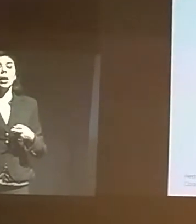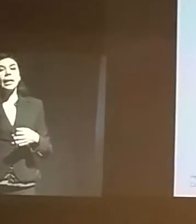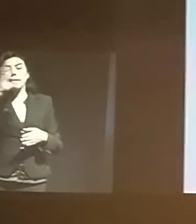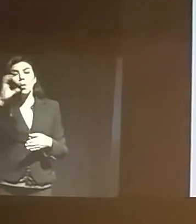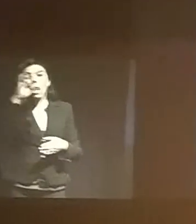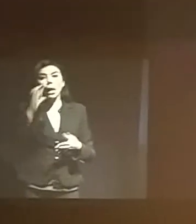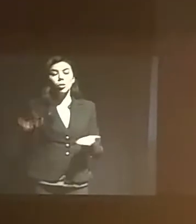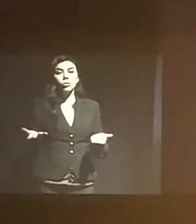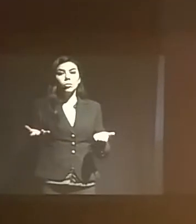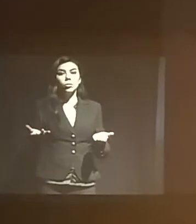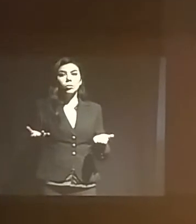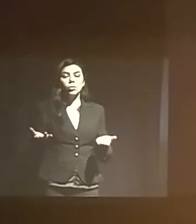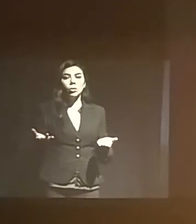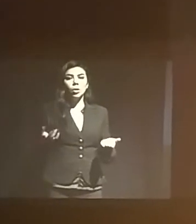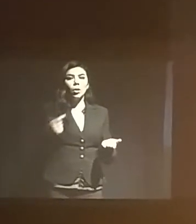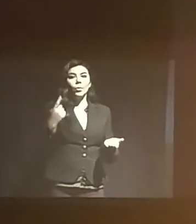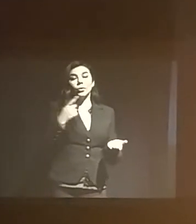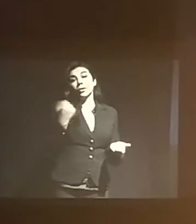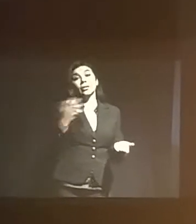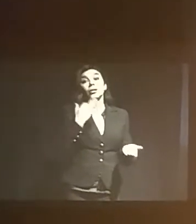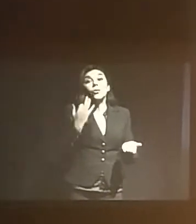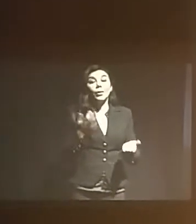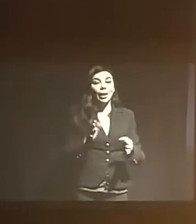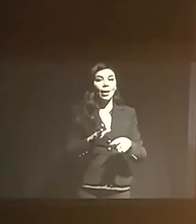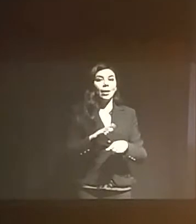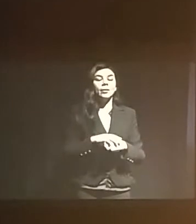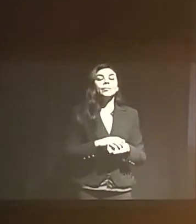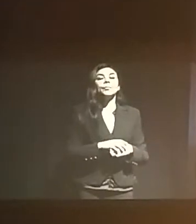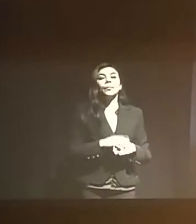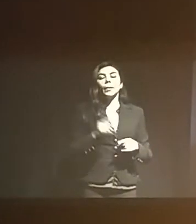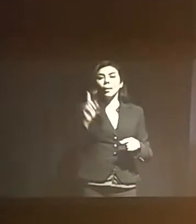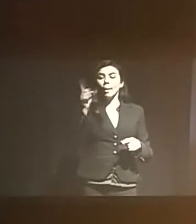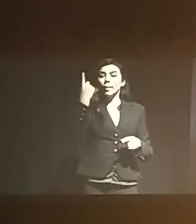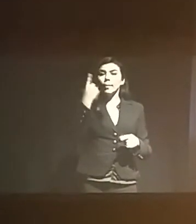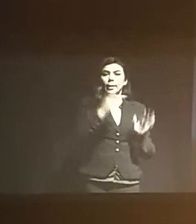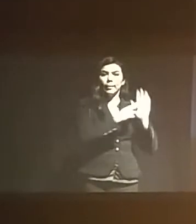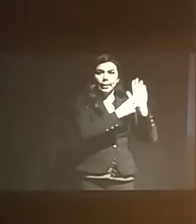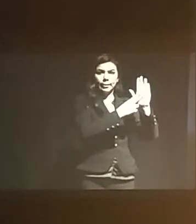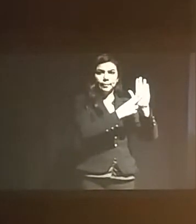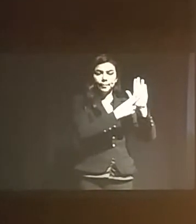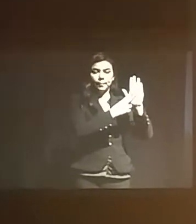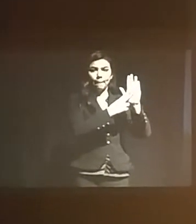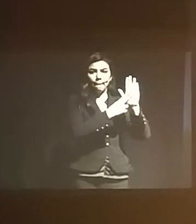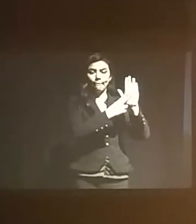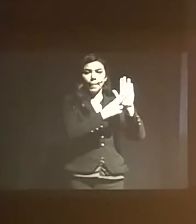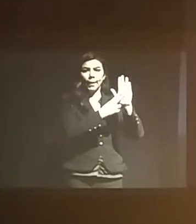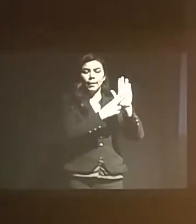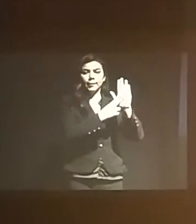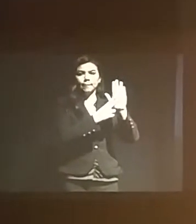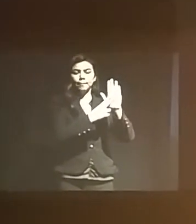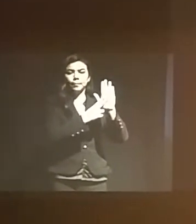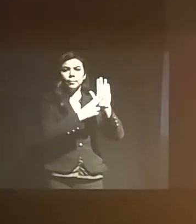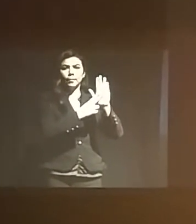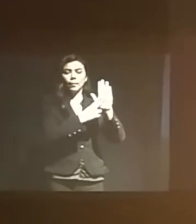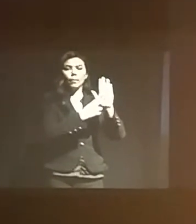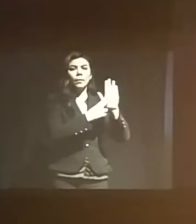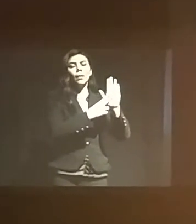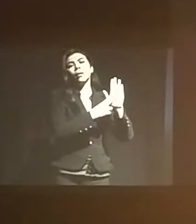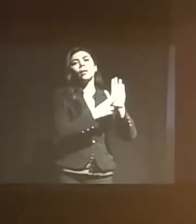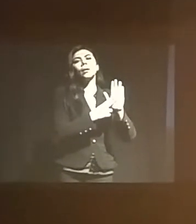Búsquenlo, porque si no me voy a comer todos los minutos que quieran. La primera imagen. El eje corredor